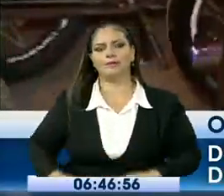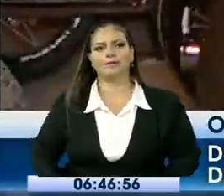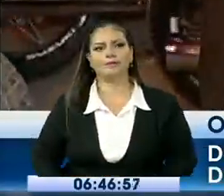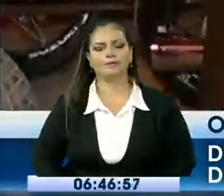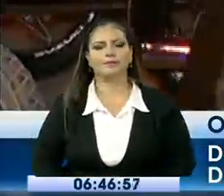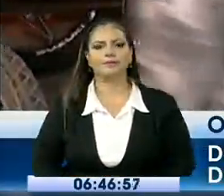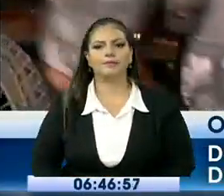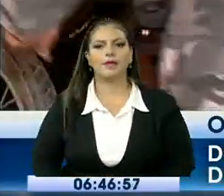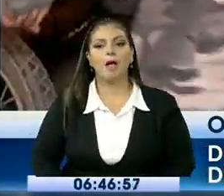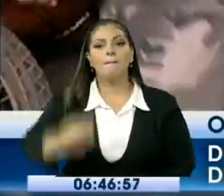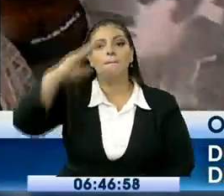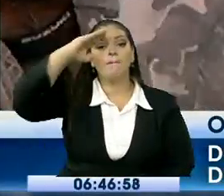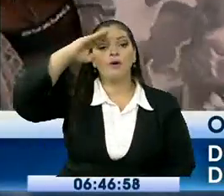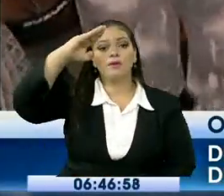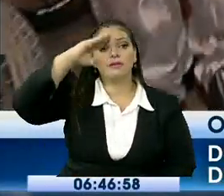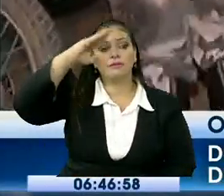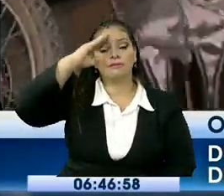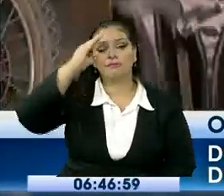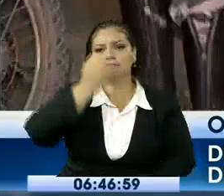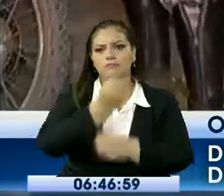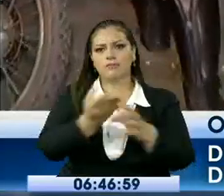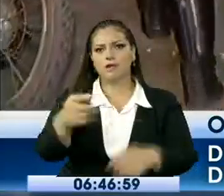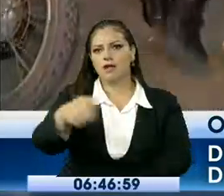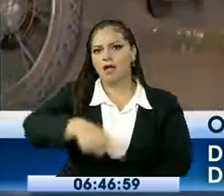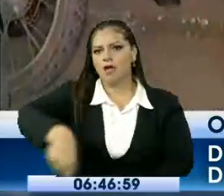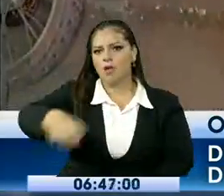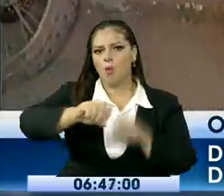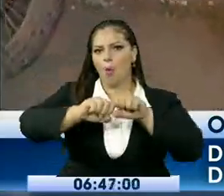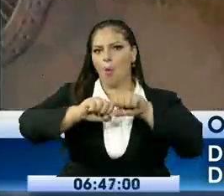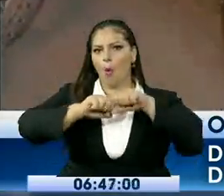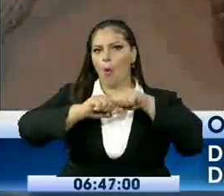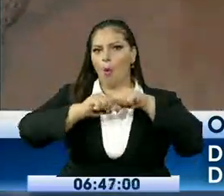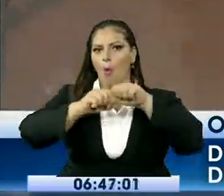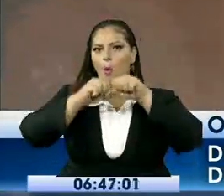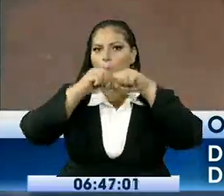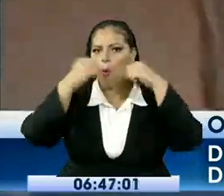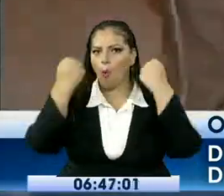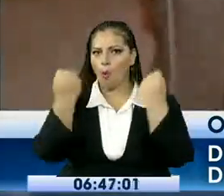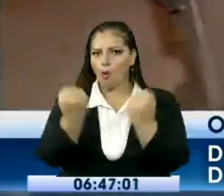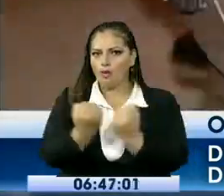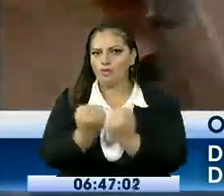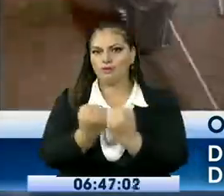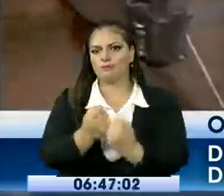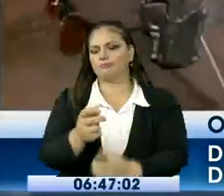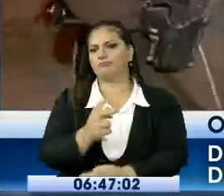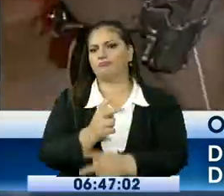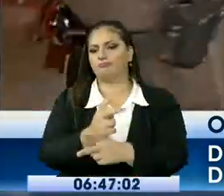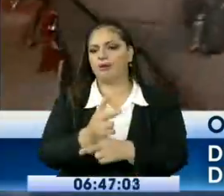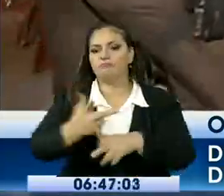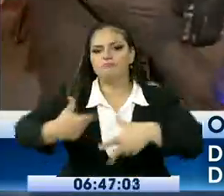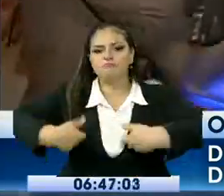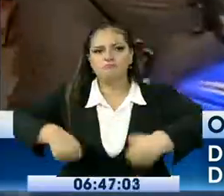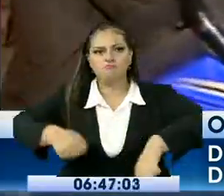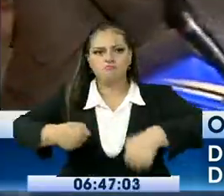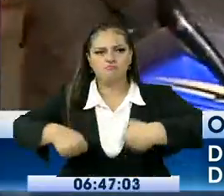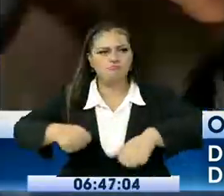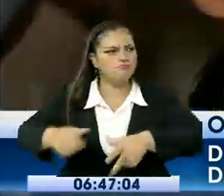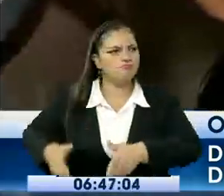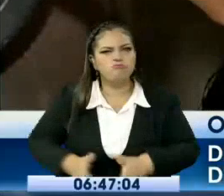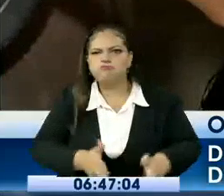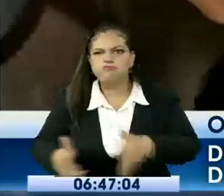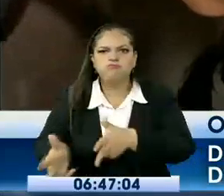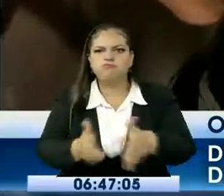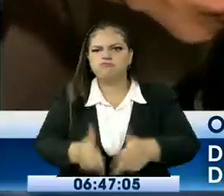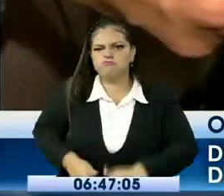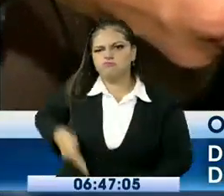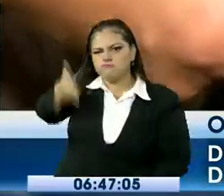Nacional, se trata de una bien organizada banda delictiva que opera a bordo de motos preparadas para delinquir.